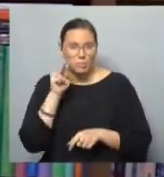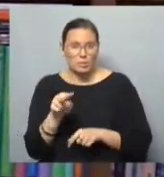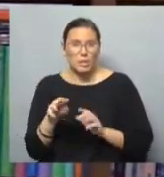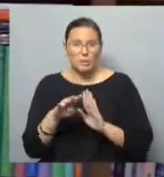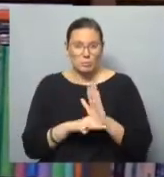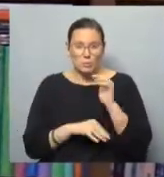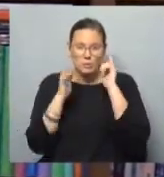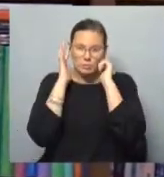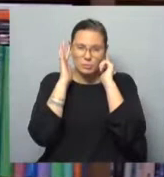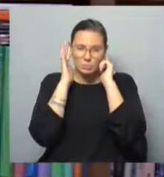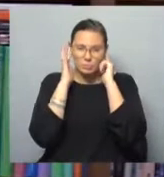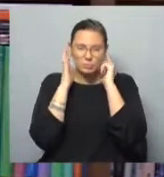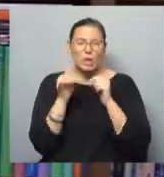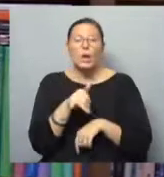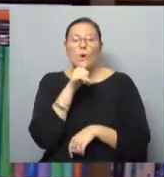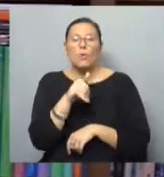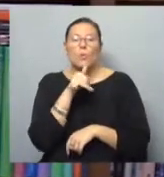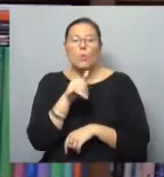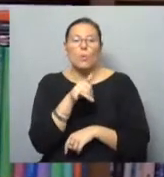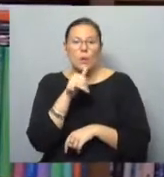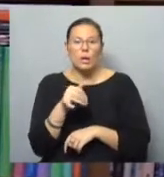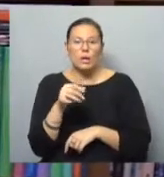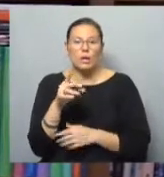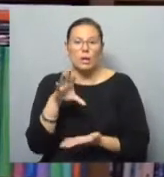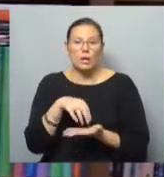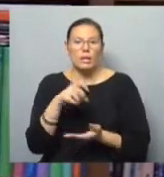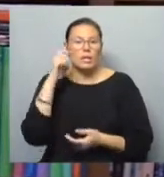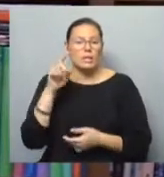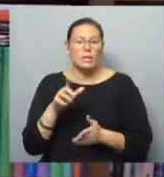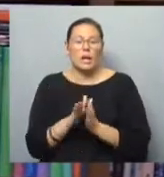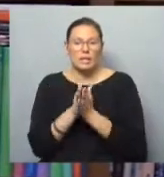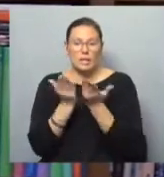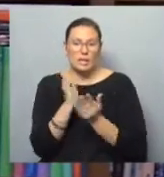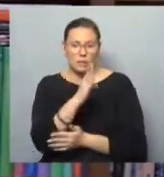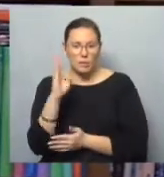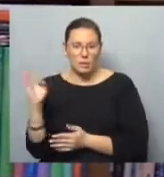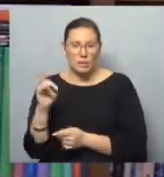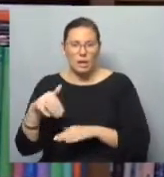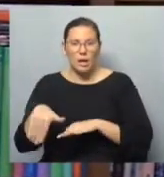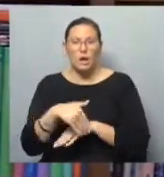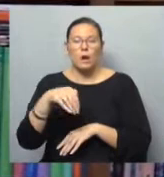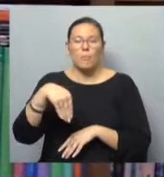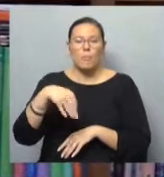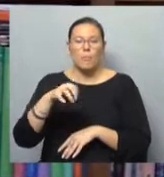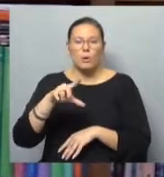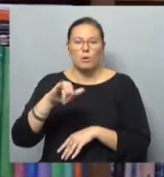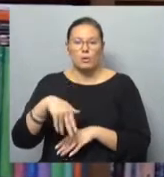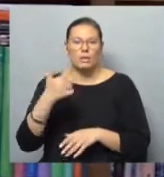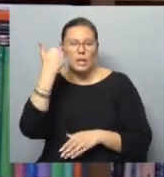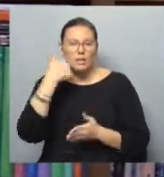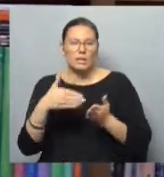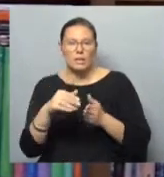están del otro lado. Les cuento que yo estoy en Idea Librería, que queda, como bien dijeron en lo de Molina, en Tristán